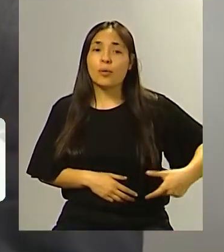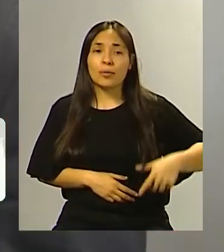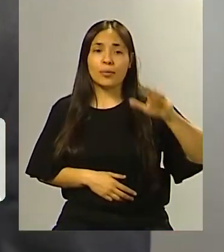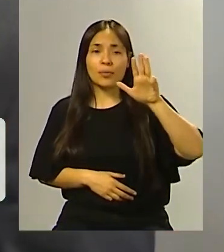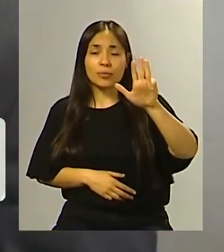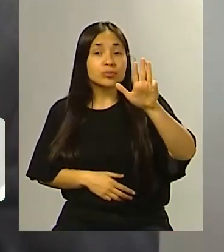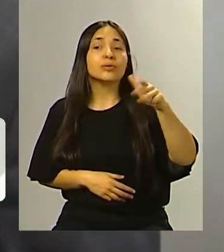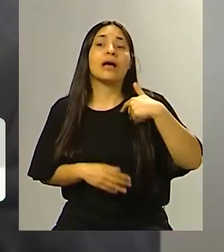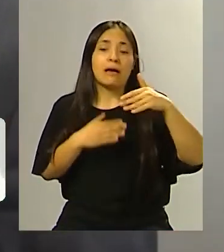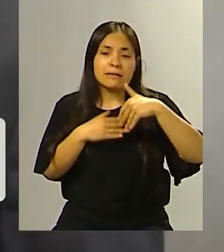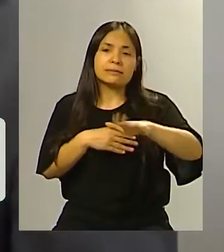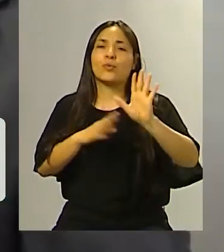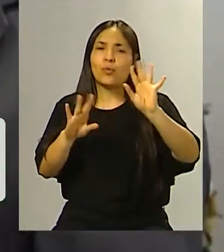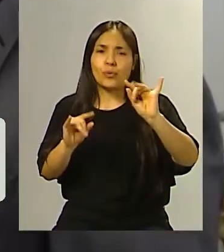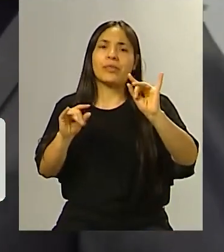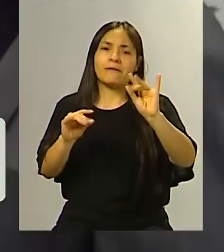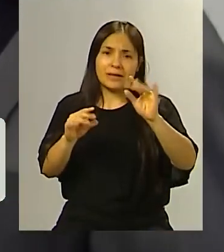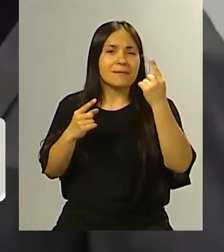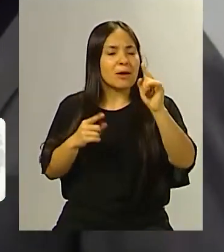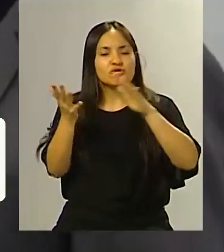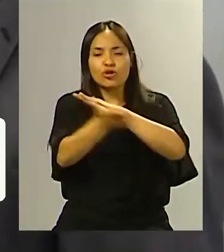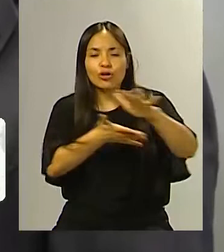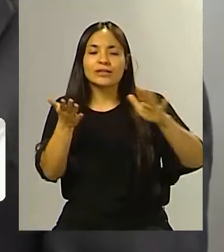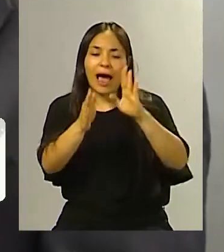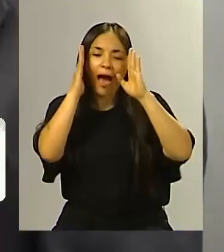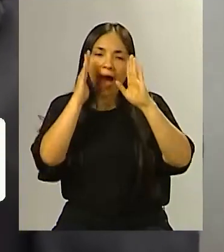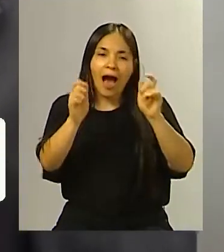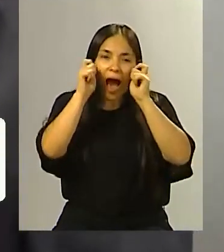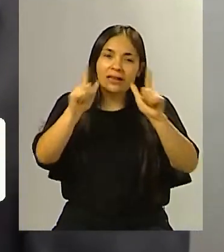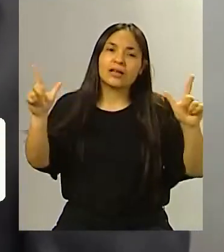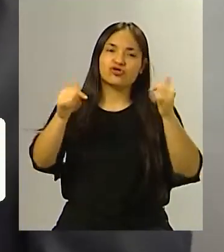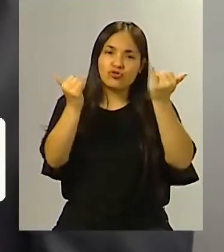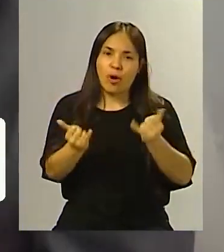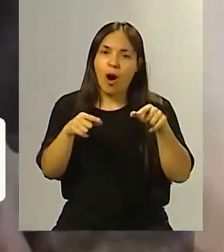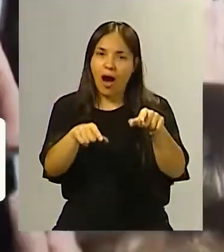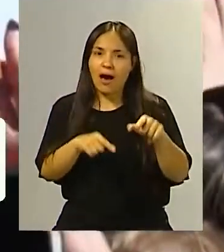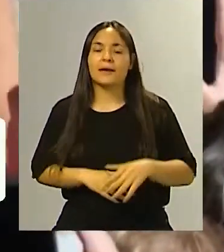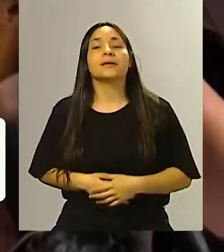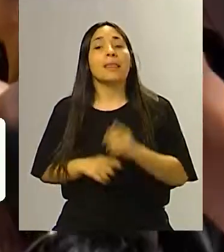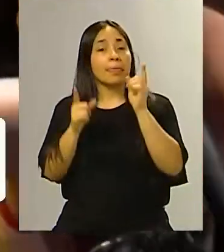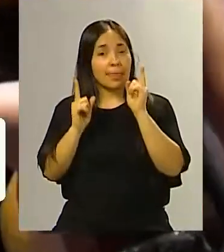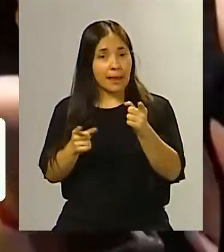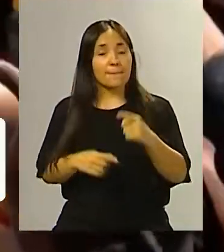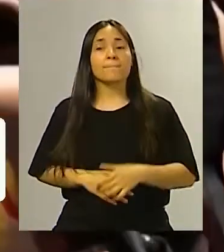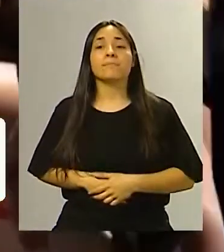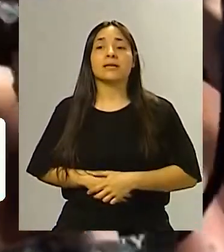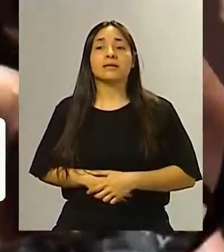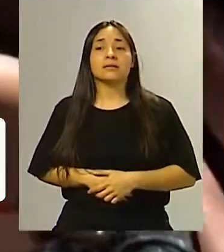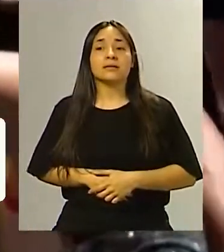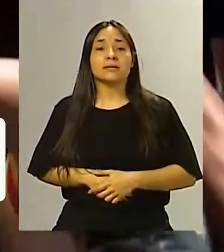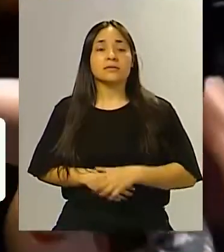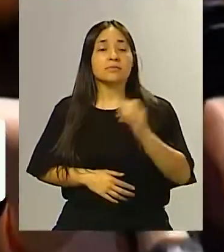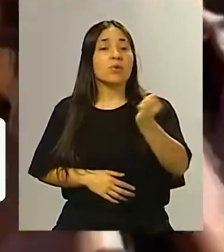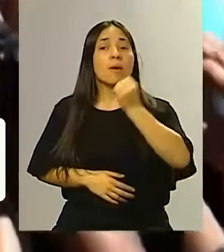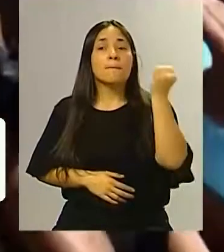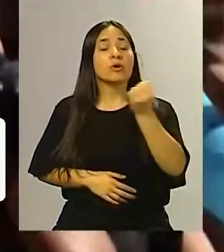austeridad, pero con sensibilidad social, ¿no? Para distribuir renta y también en su concepción de que el Estado tiene que tener